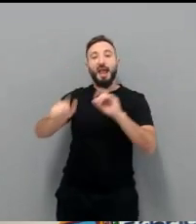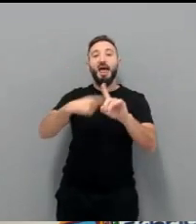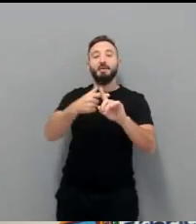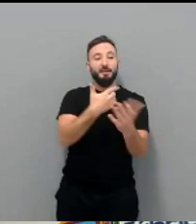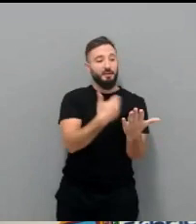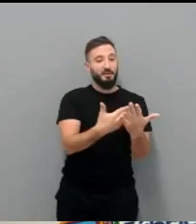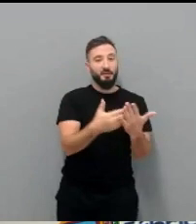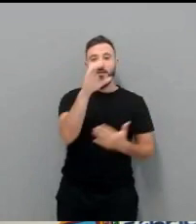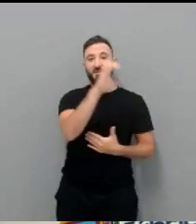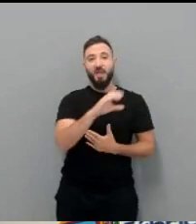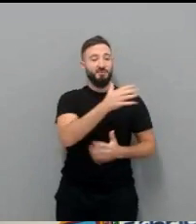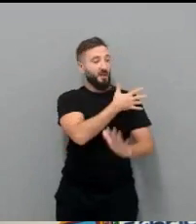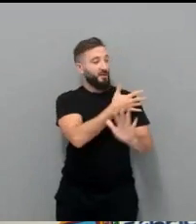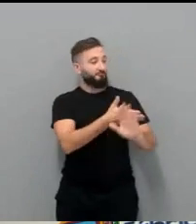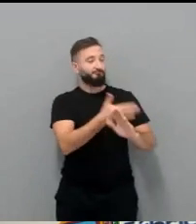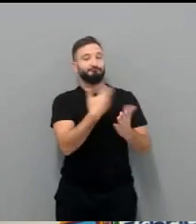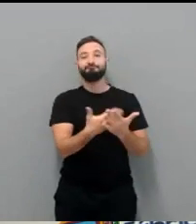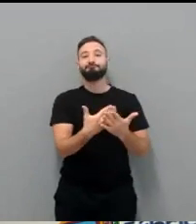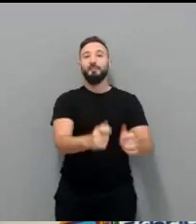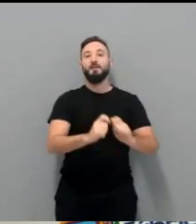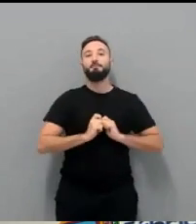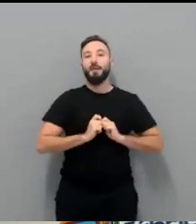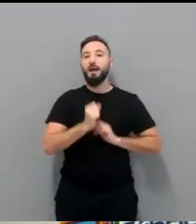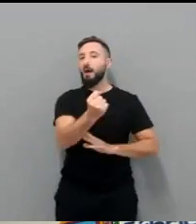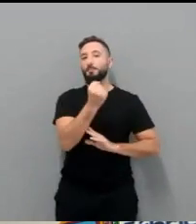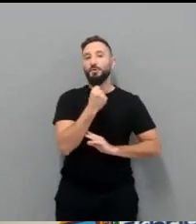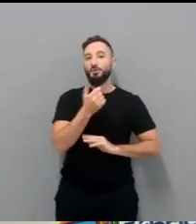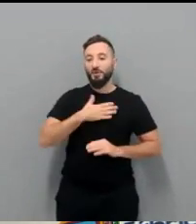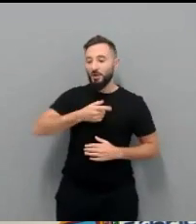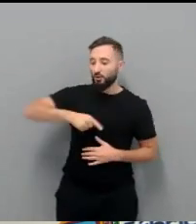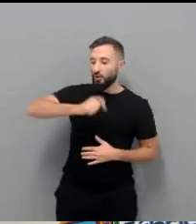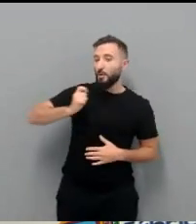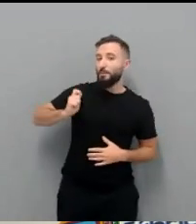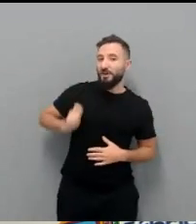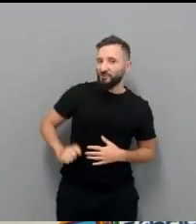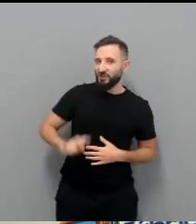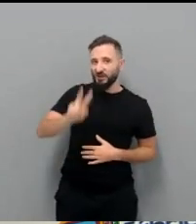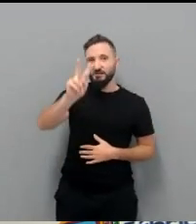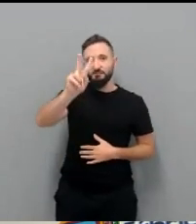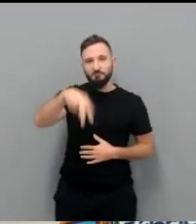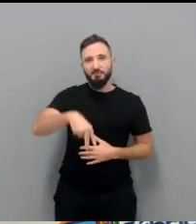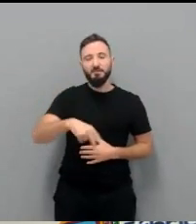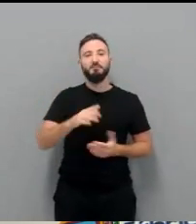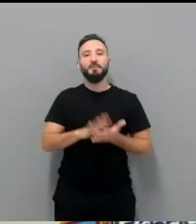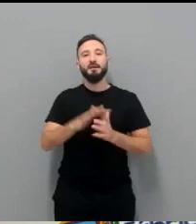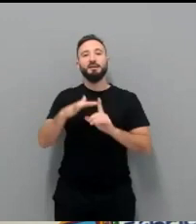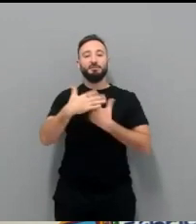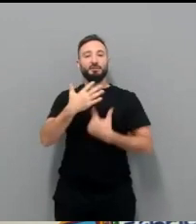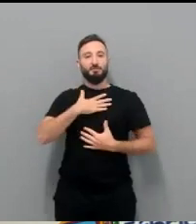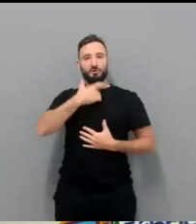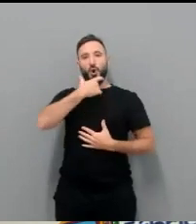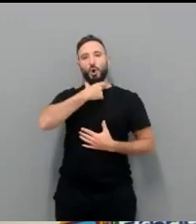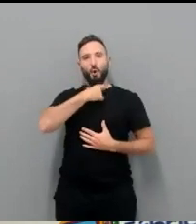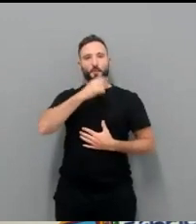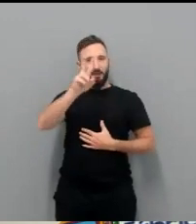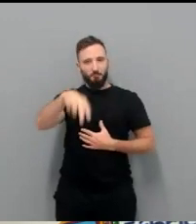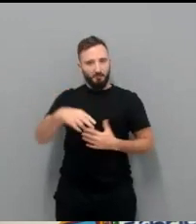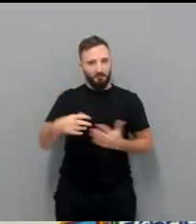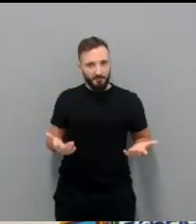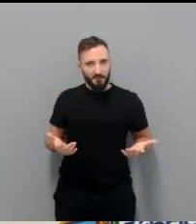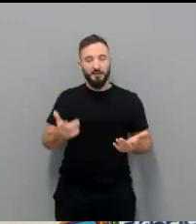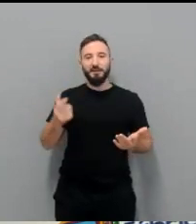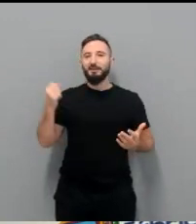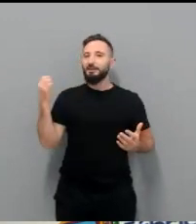nos avala. Quiero decir, somos profesionales, en nuestro caso somos logopedas y tenemos